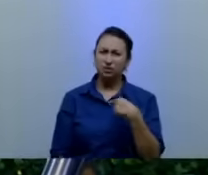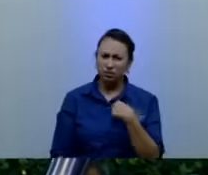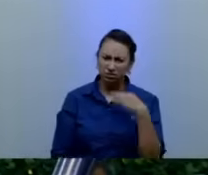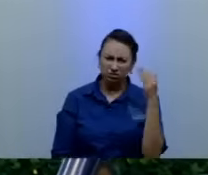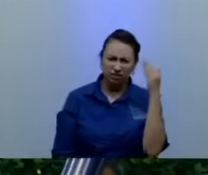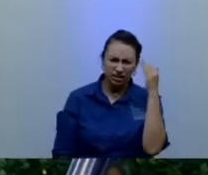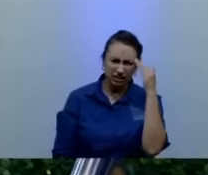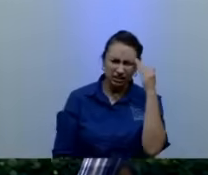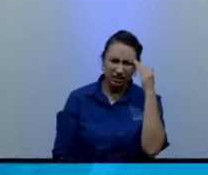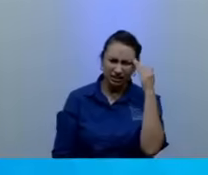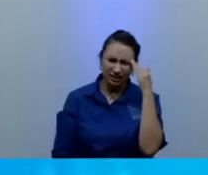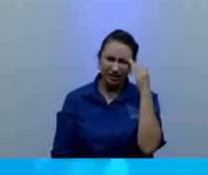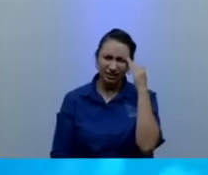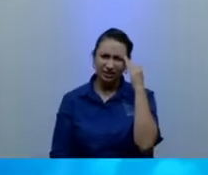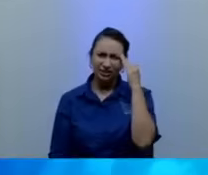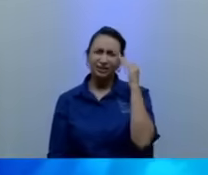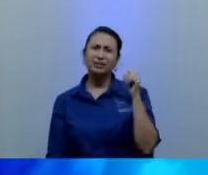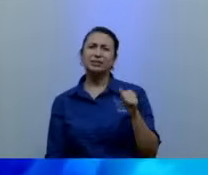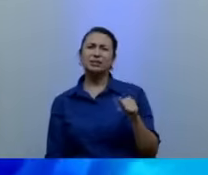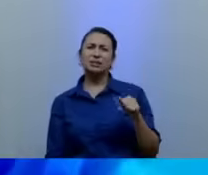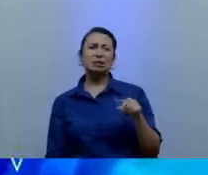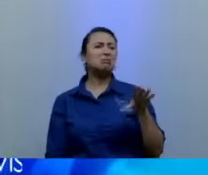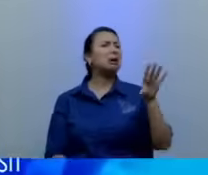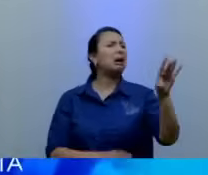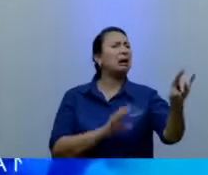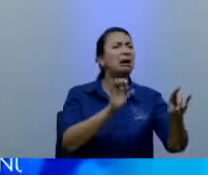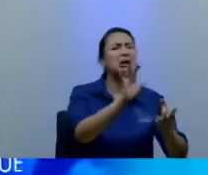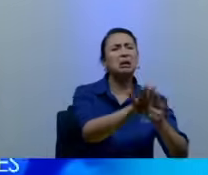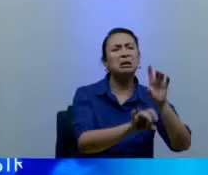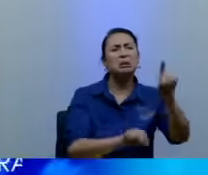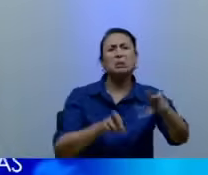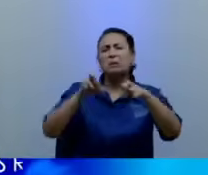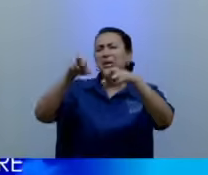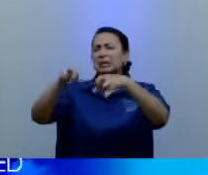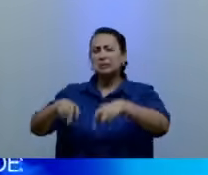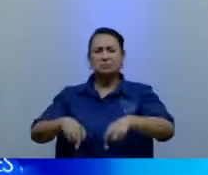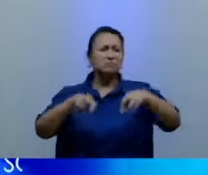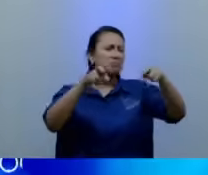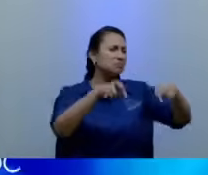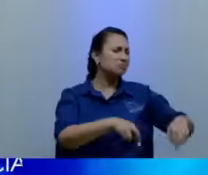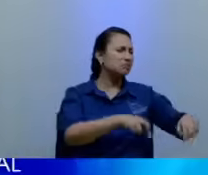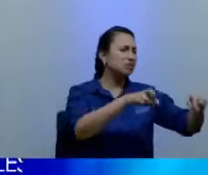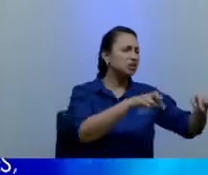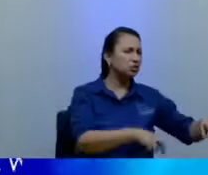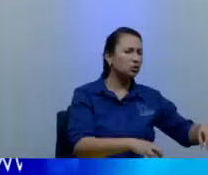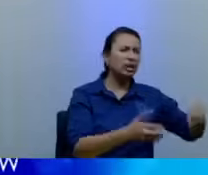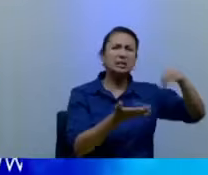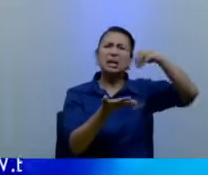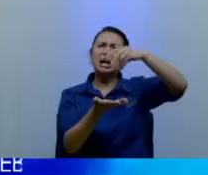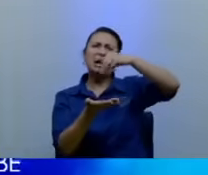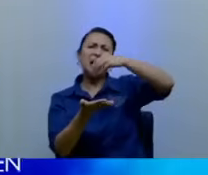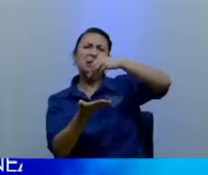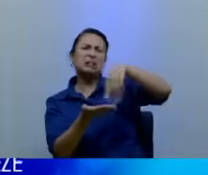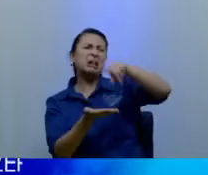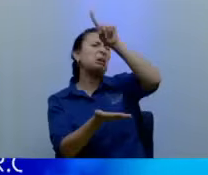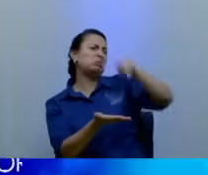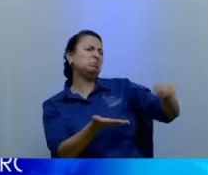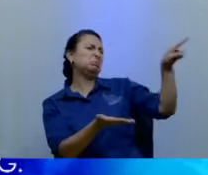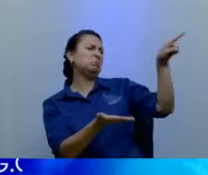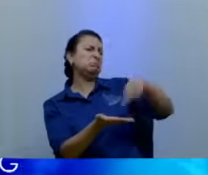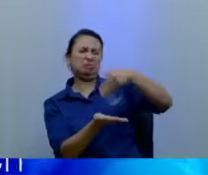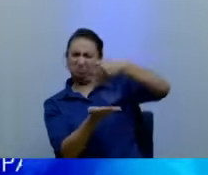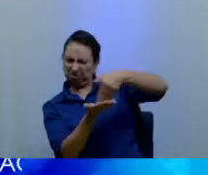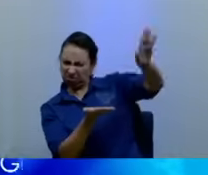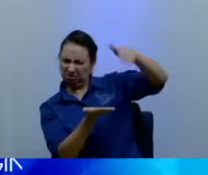dice hay tres como polvo blanco que son lo peor.